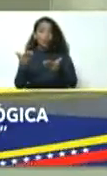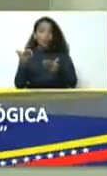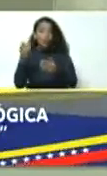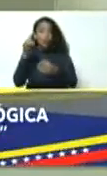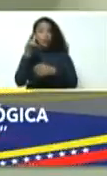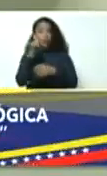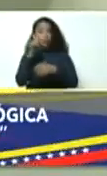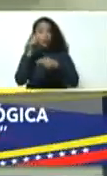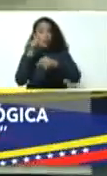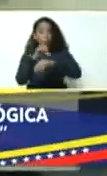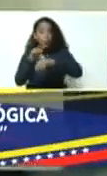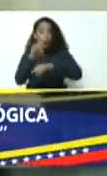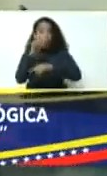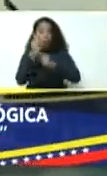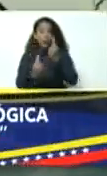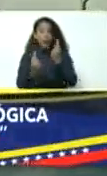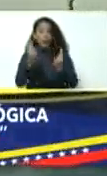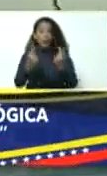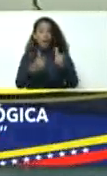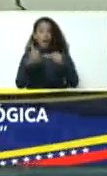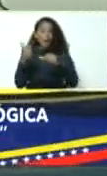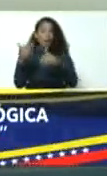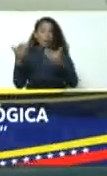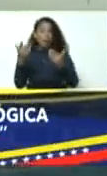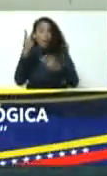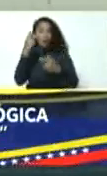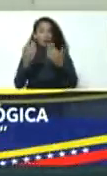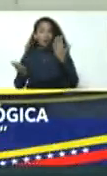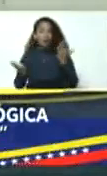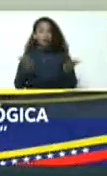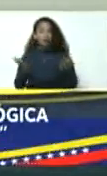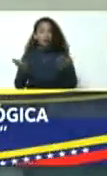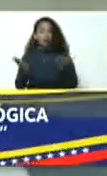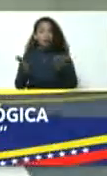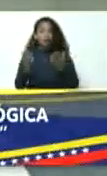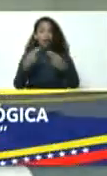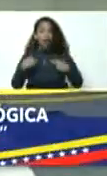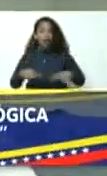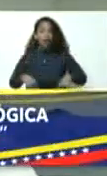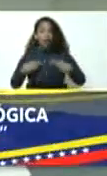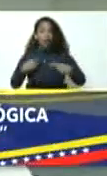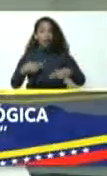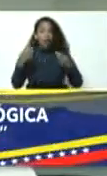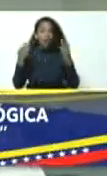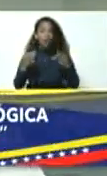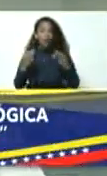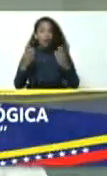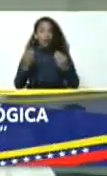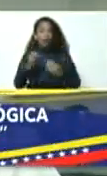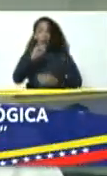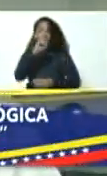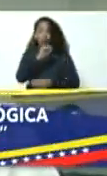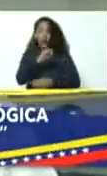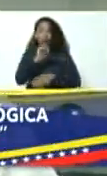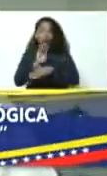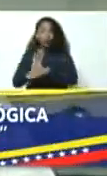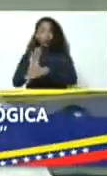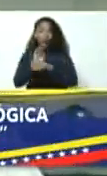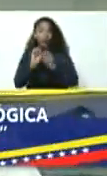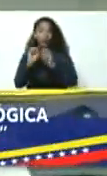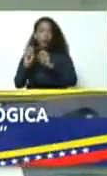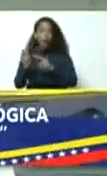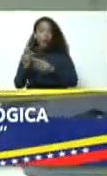cirugía de un paciente. Esto es un servicio en anatomía patológica muy preciado, muy oportuno y muy